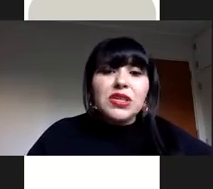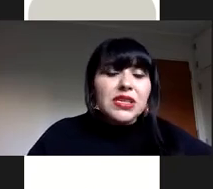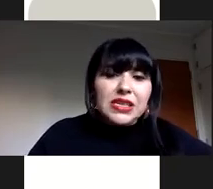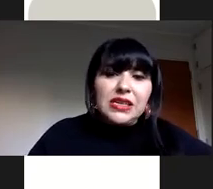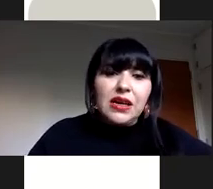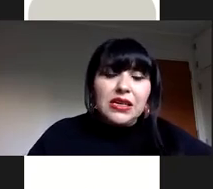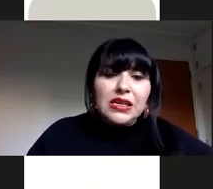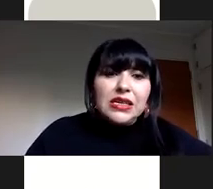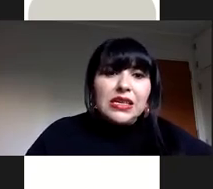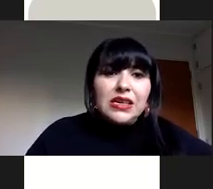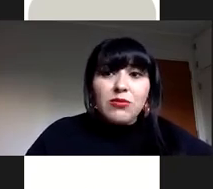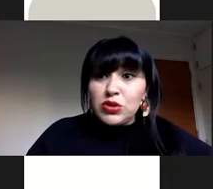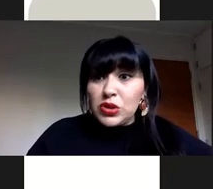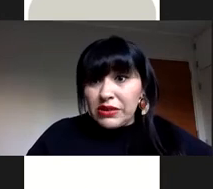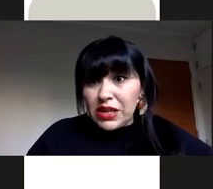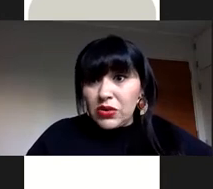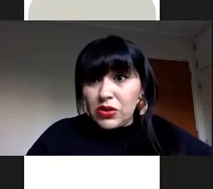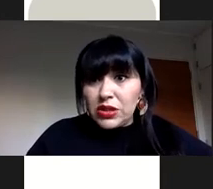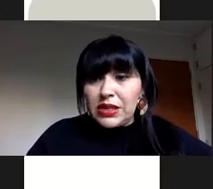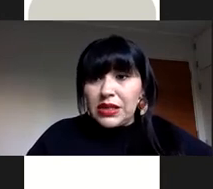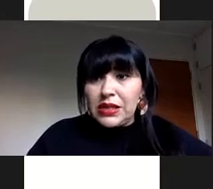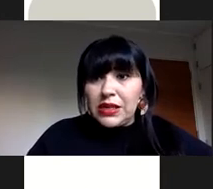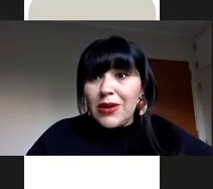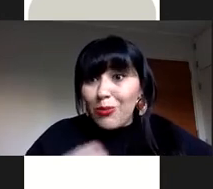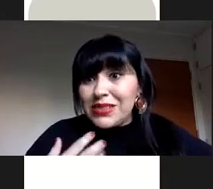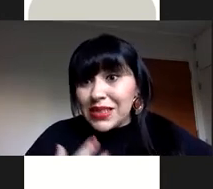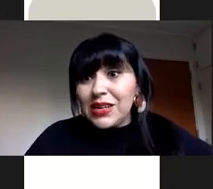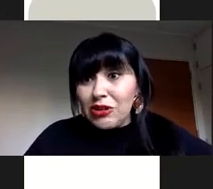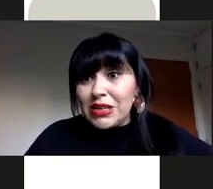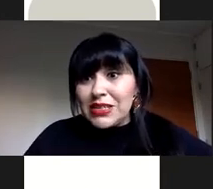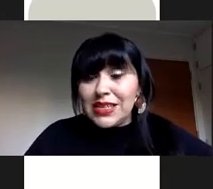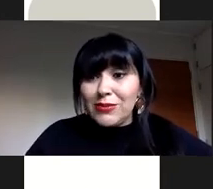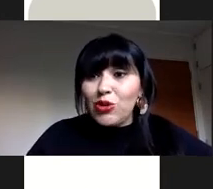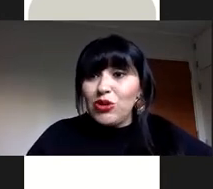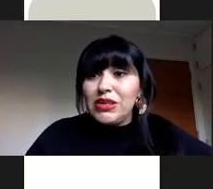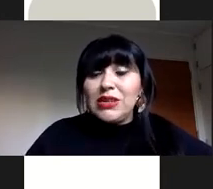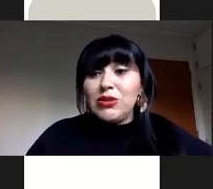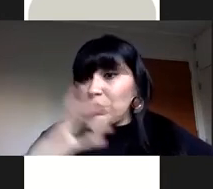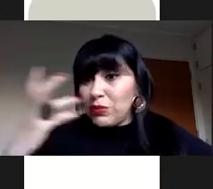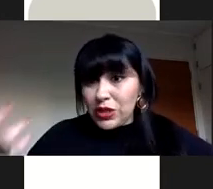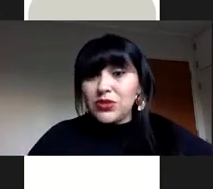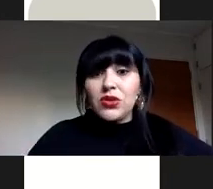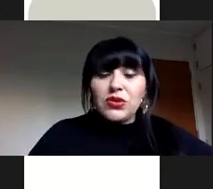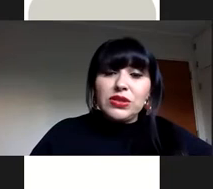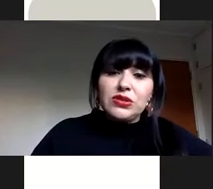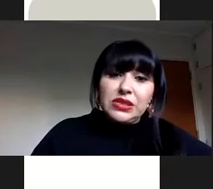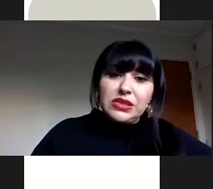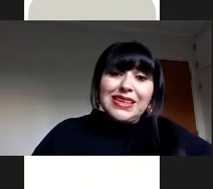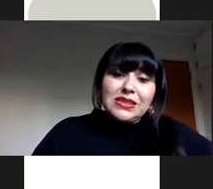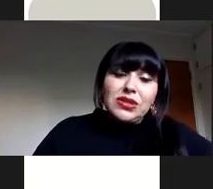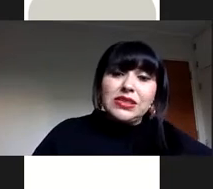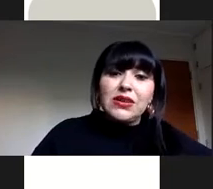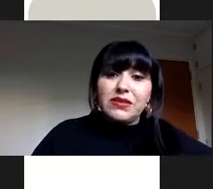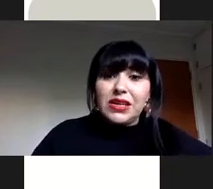muy restringida. Hay muchos trabajos más cercanos de lo que quisiéramos en nuestros mismos entornos, en donde se